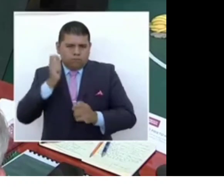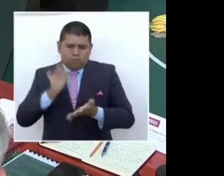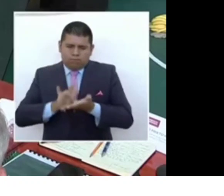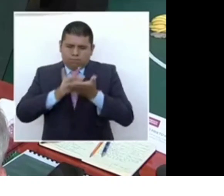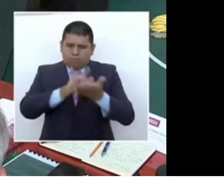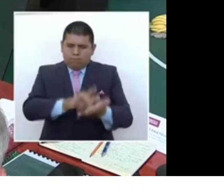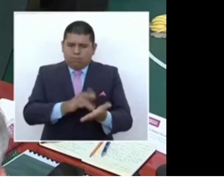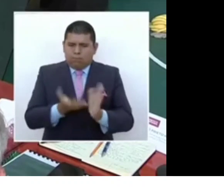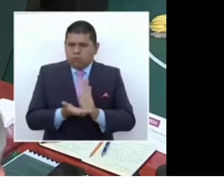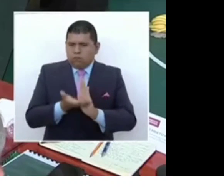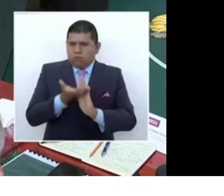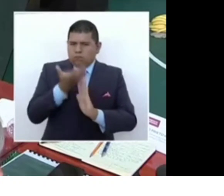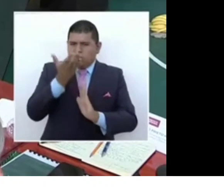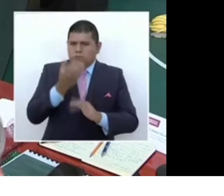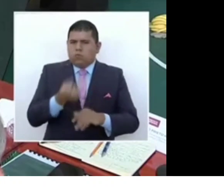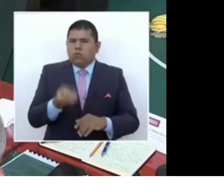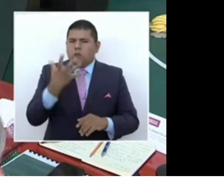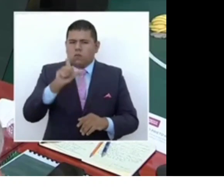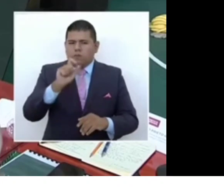de